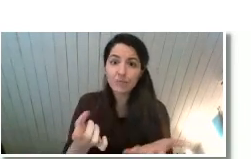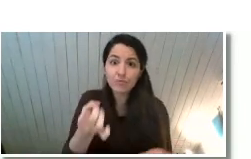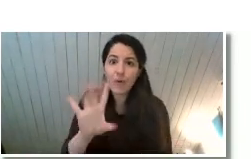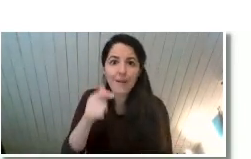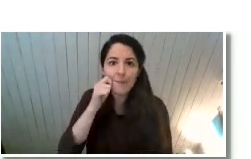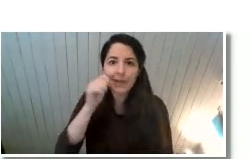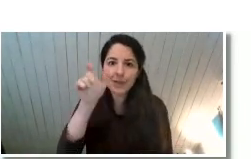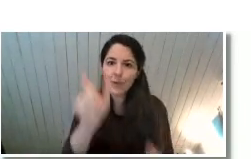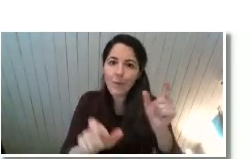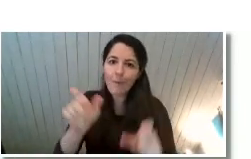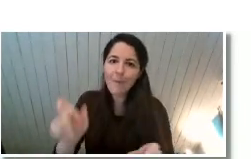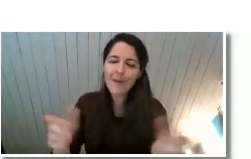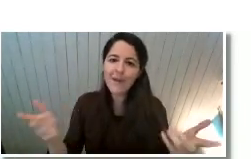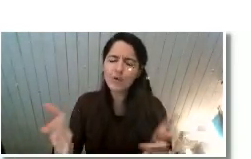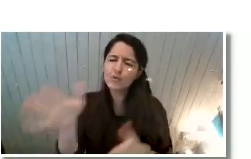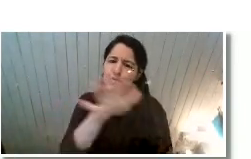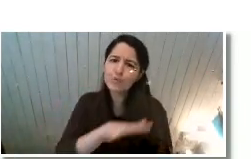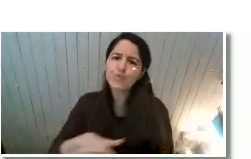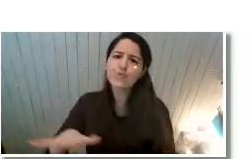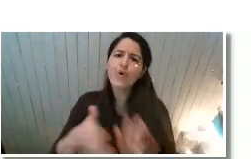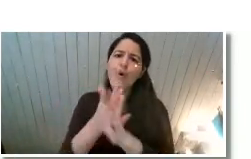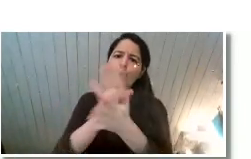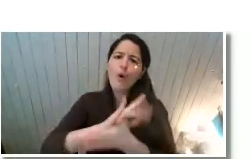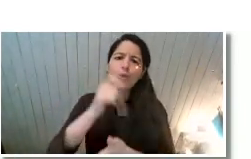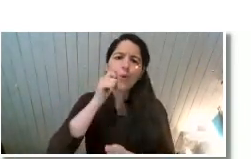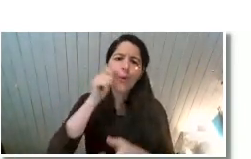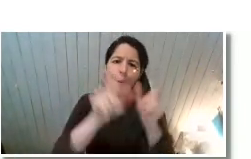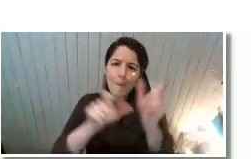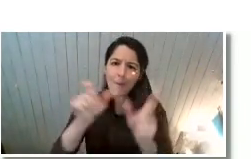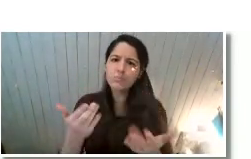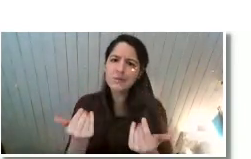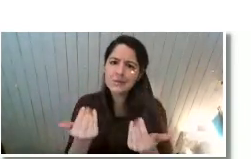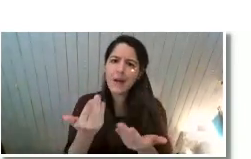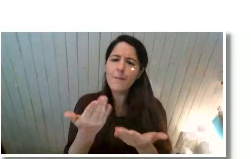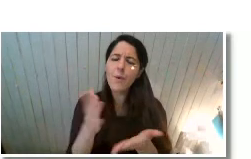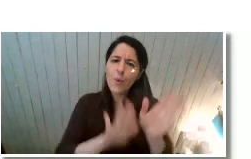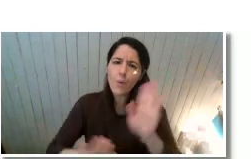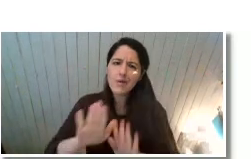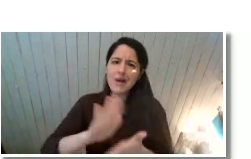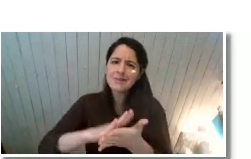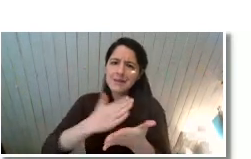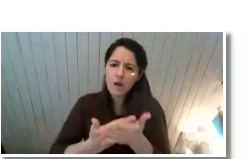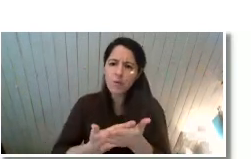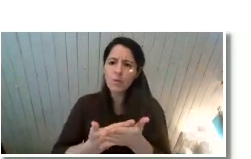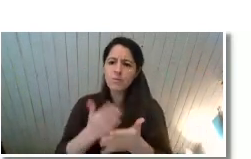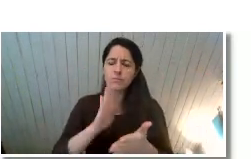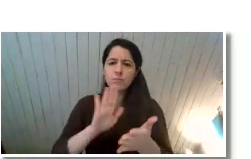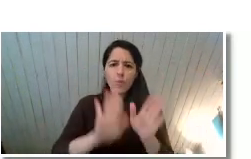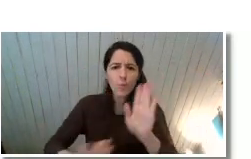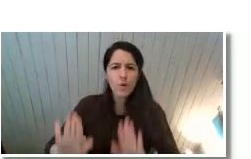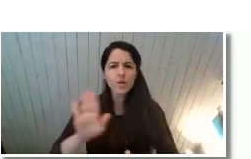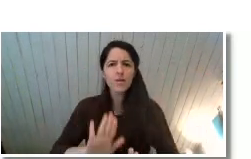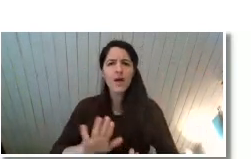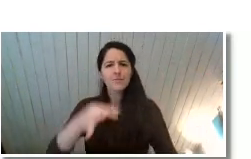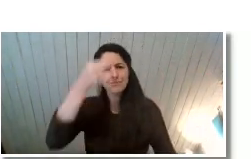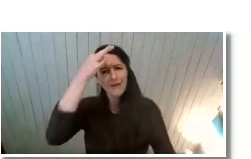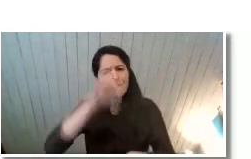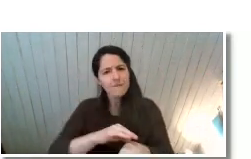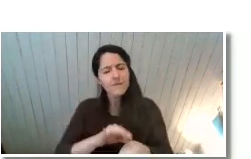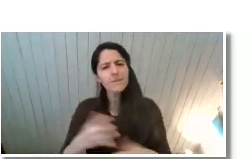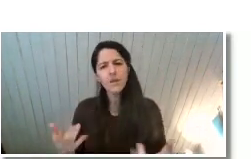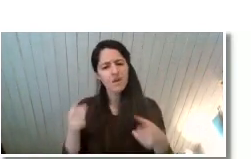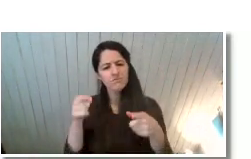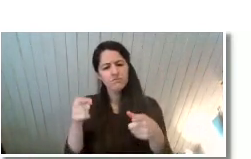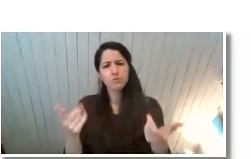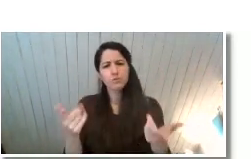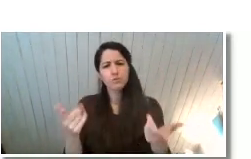seres humanos tenemos que cuidar nuestra salud, protegernos de las enfermedades, y eso no tiene nada que ver con si se